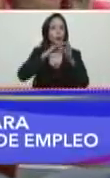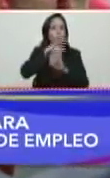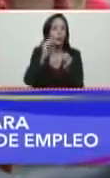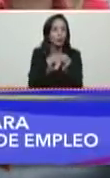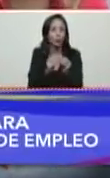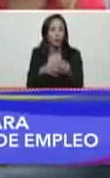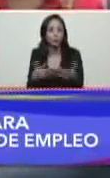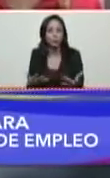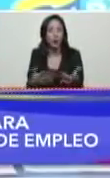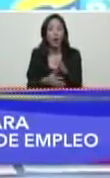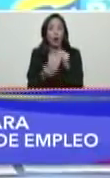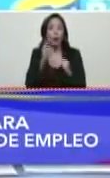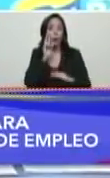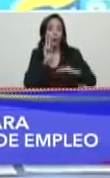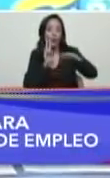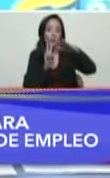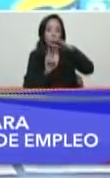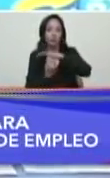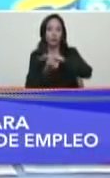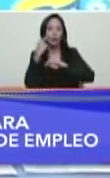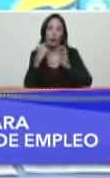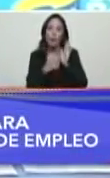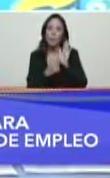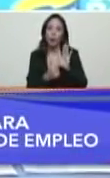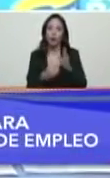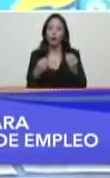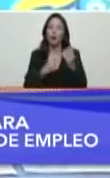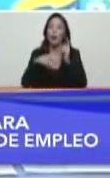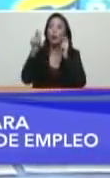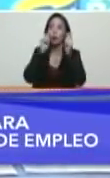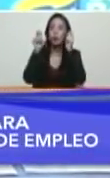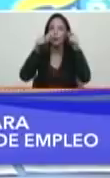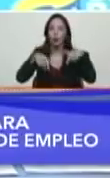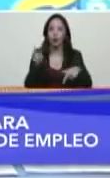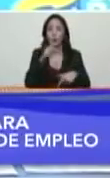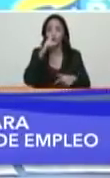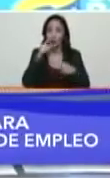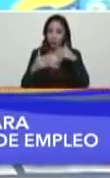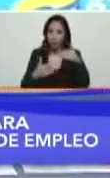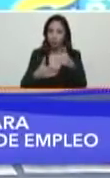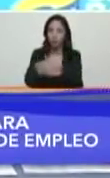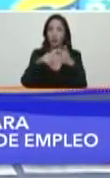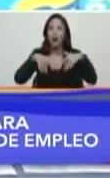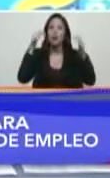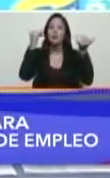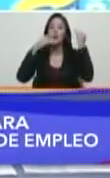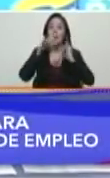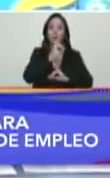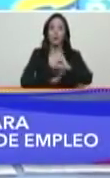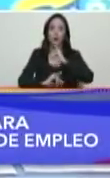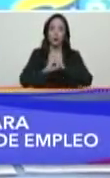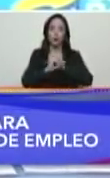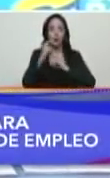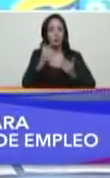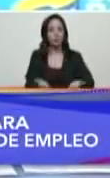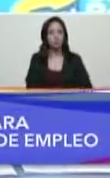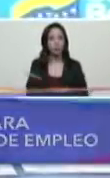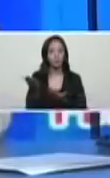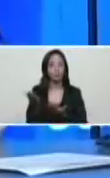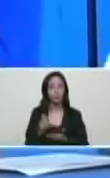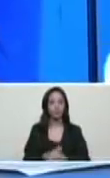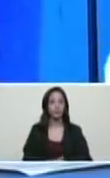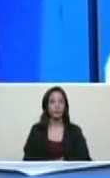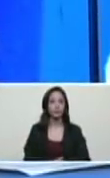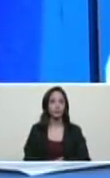síntesis de la visión y la proyección del turismo en Venezuela a partir de esta feria internacional. Por favor, ministra, adelante.